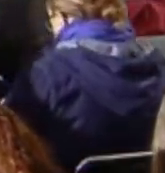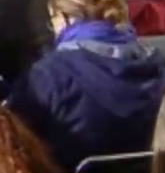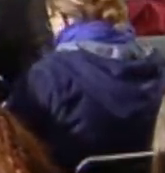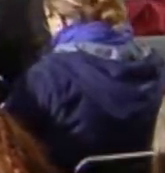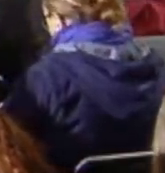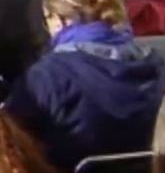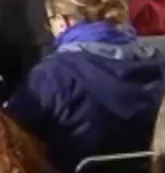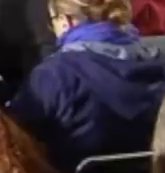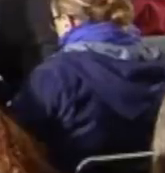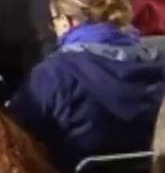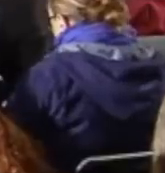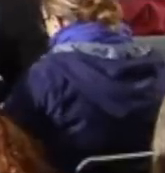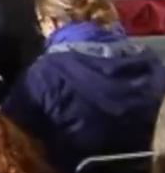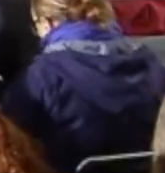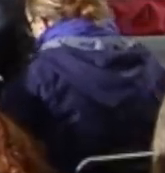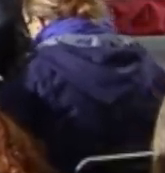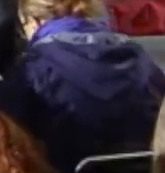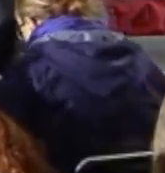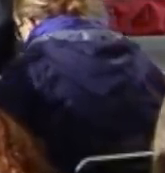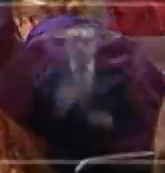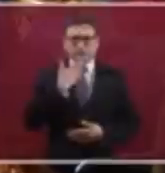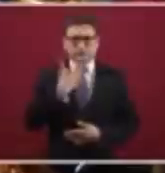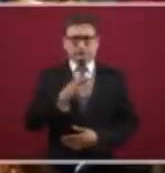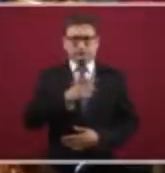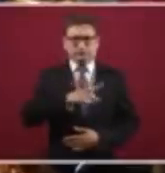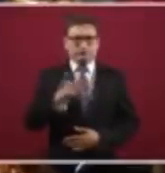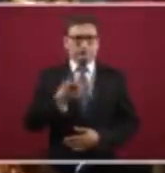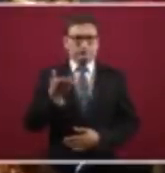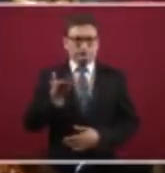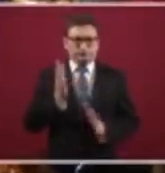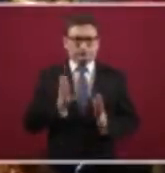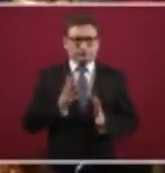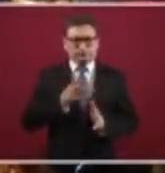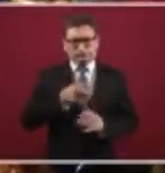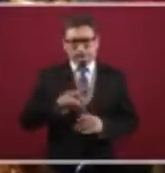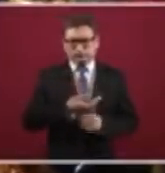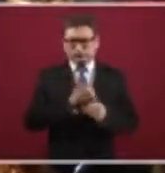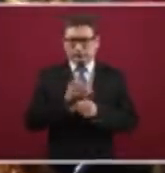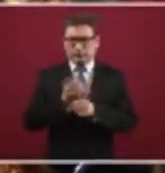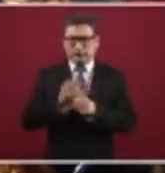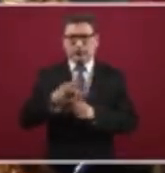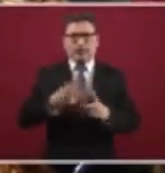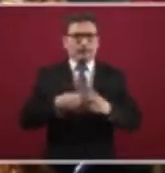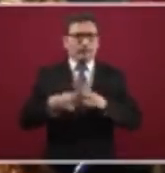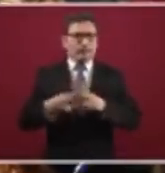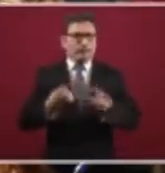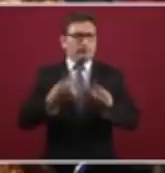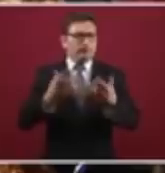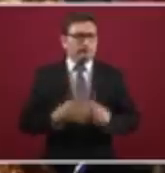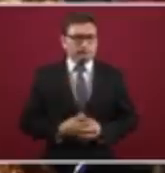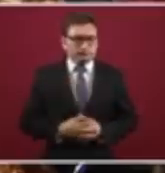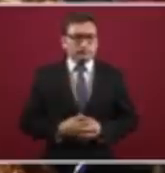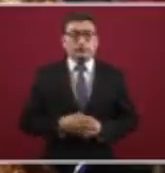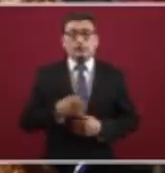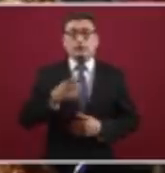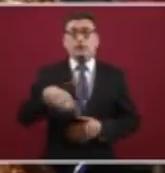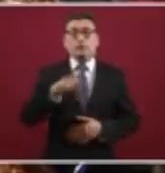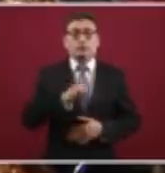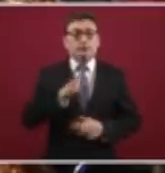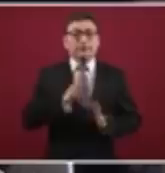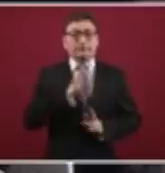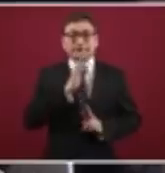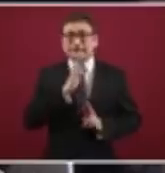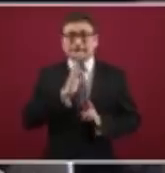buenos días varias preguntas con esto que han hecho ustedes ya con estas investigaciones según sus cálculos cuando podría haber ya una respuesta concreta